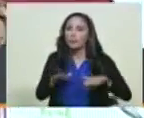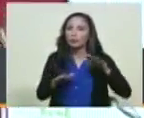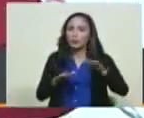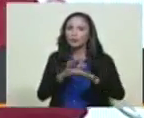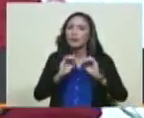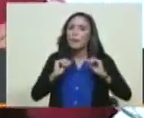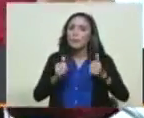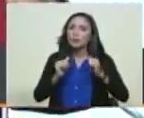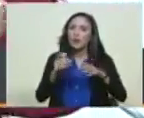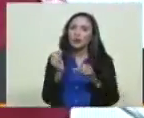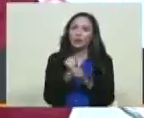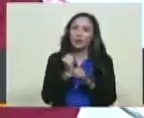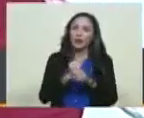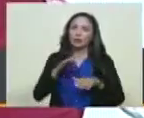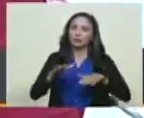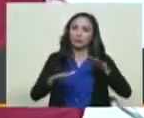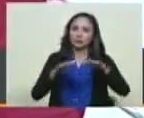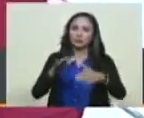pasos